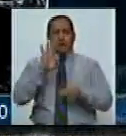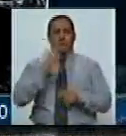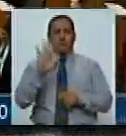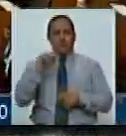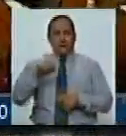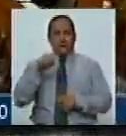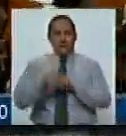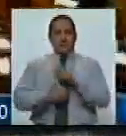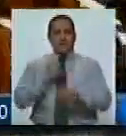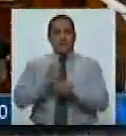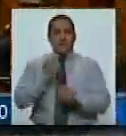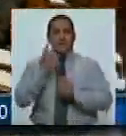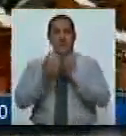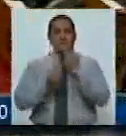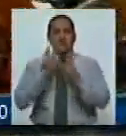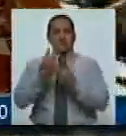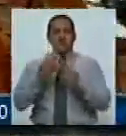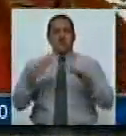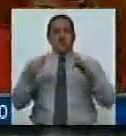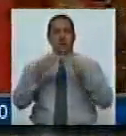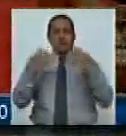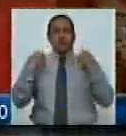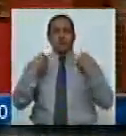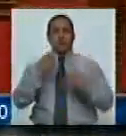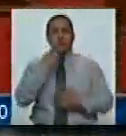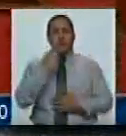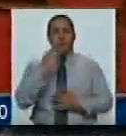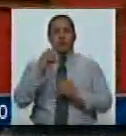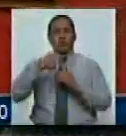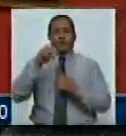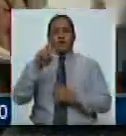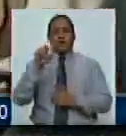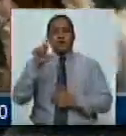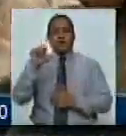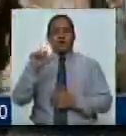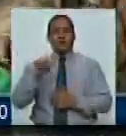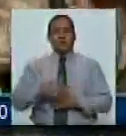este año habría visitado el despacho de Otárola.